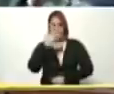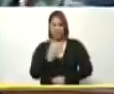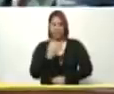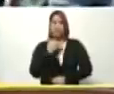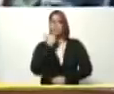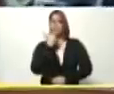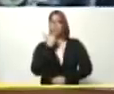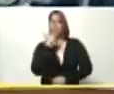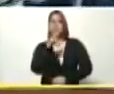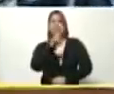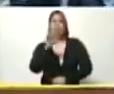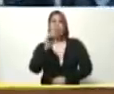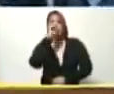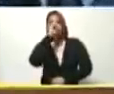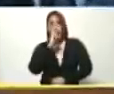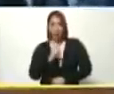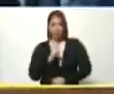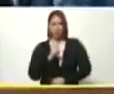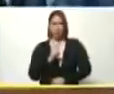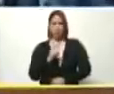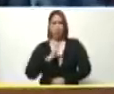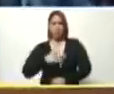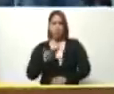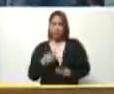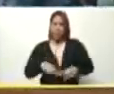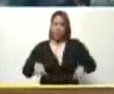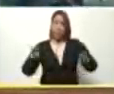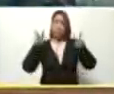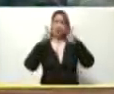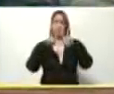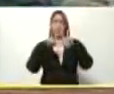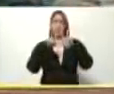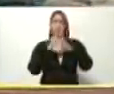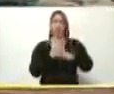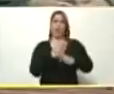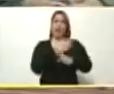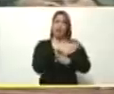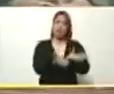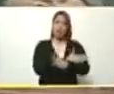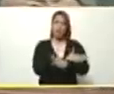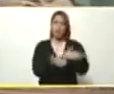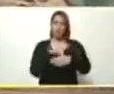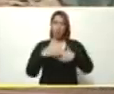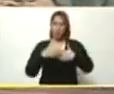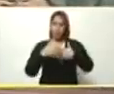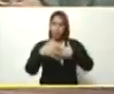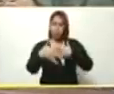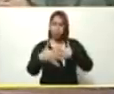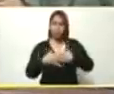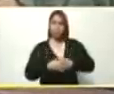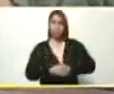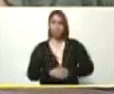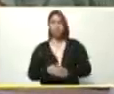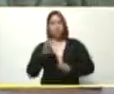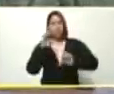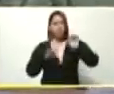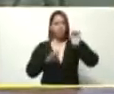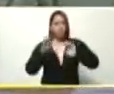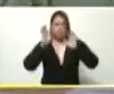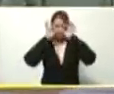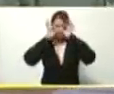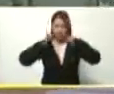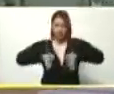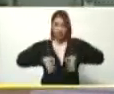a los 30 años, pueden valorar antes y durante el